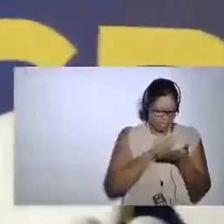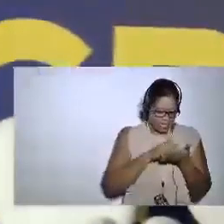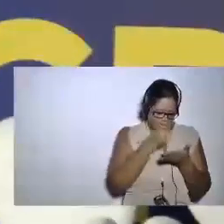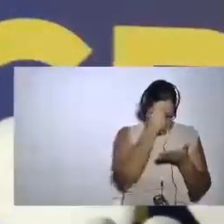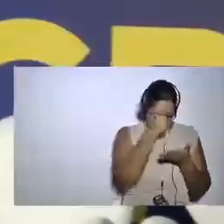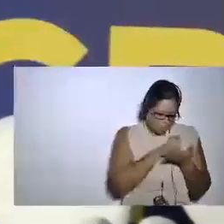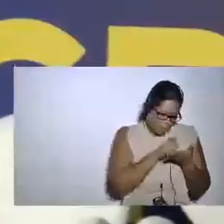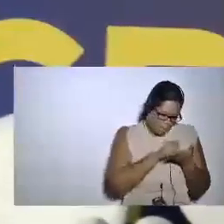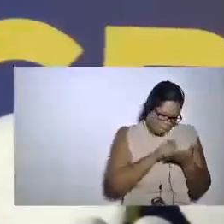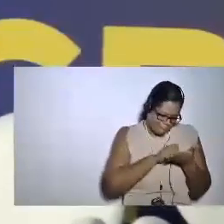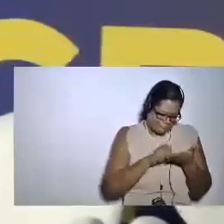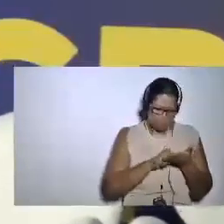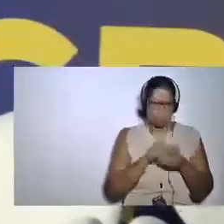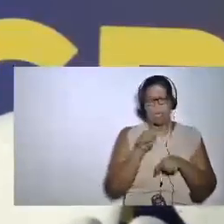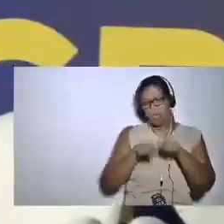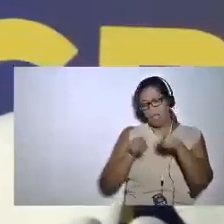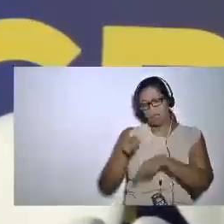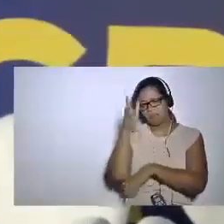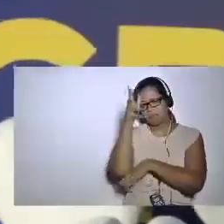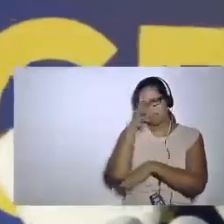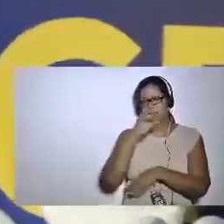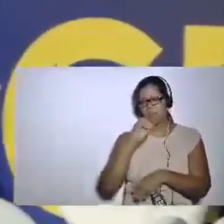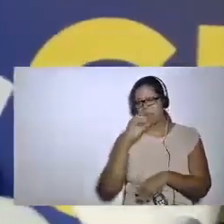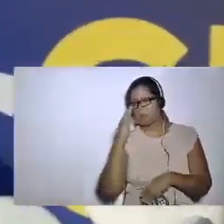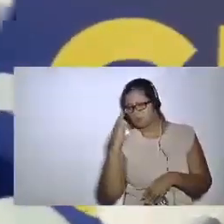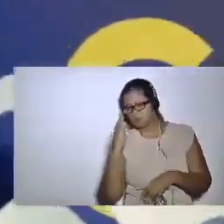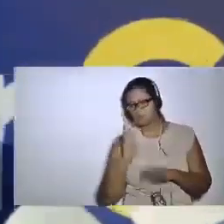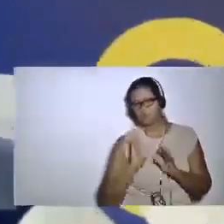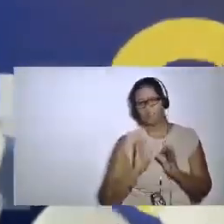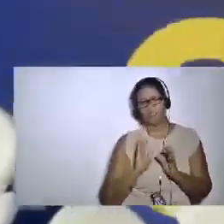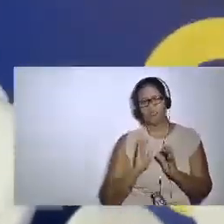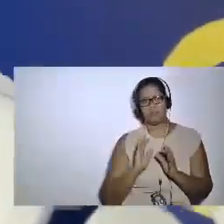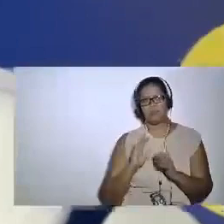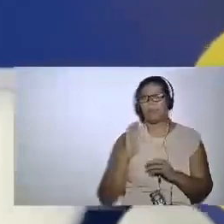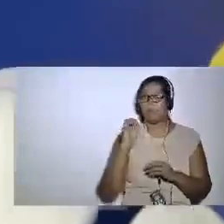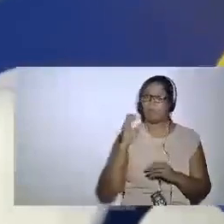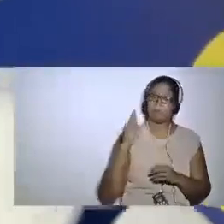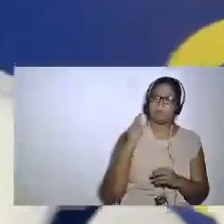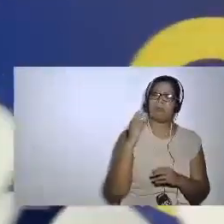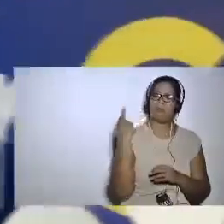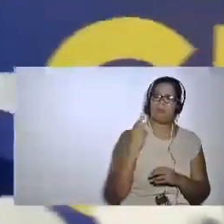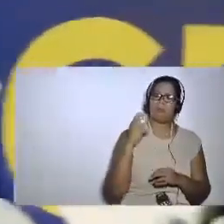los conferencistas no hablaron, pero muchos sí tenían datos de